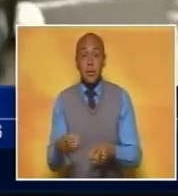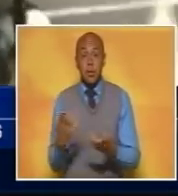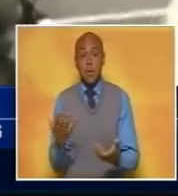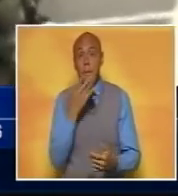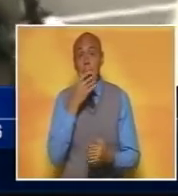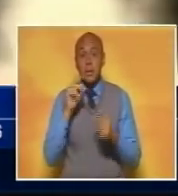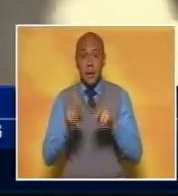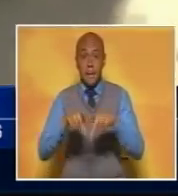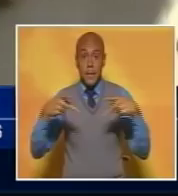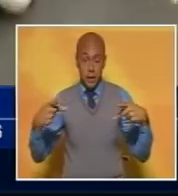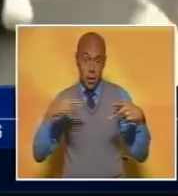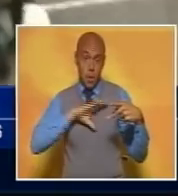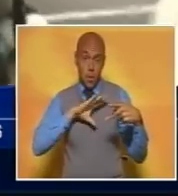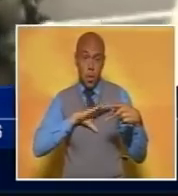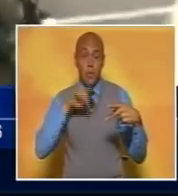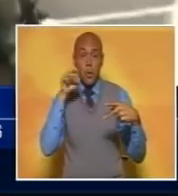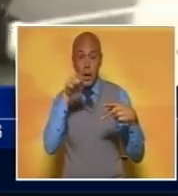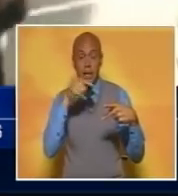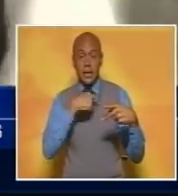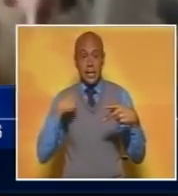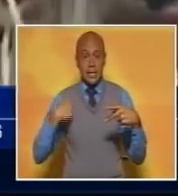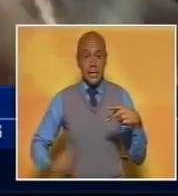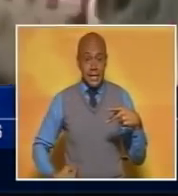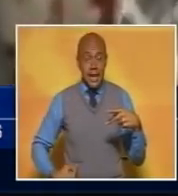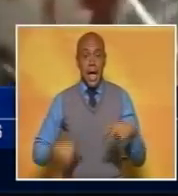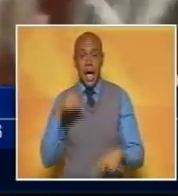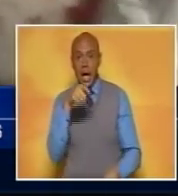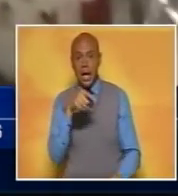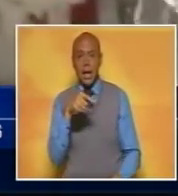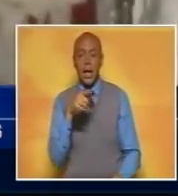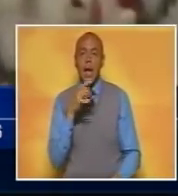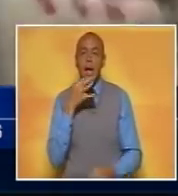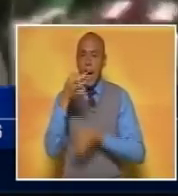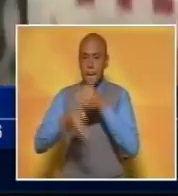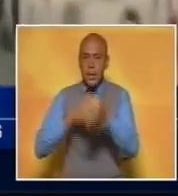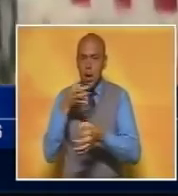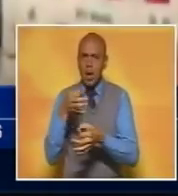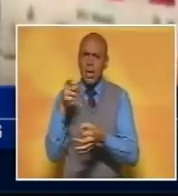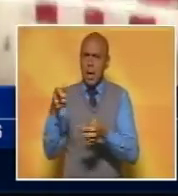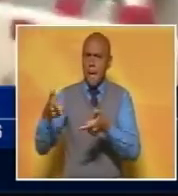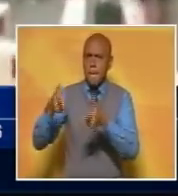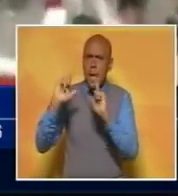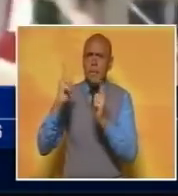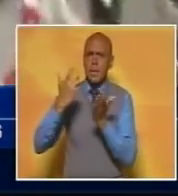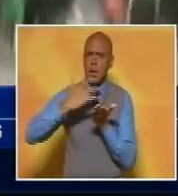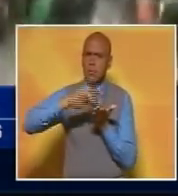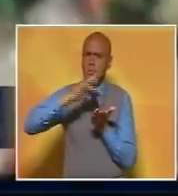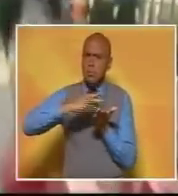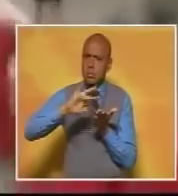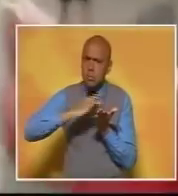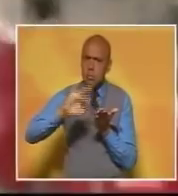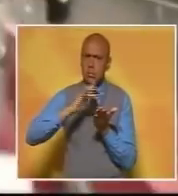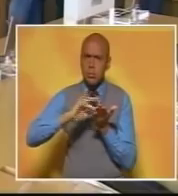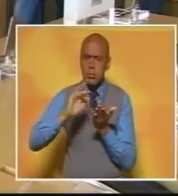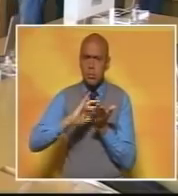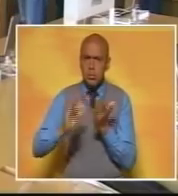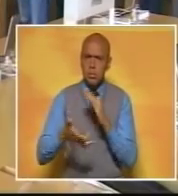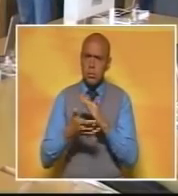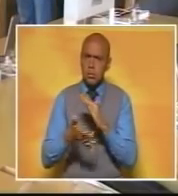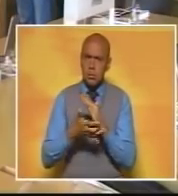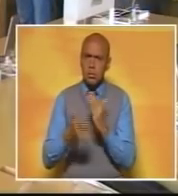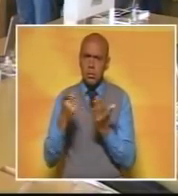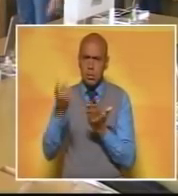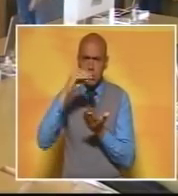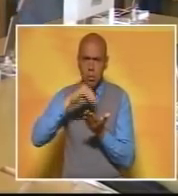periódico oficial del Partido Comunista de China criticara a la multinacional por permitir el uso del software en sus dispositivos